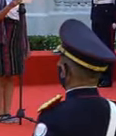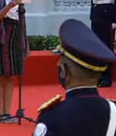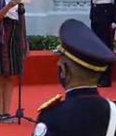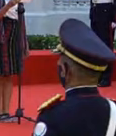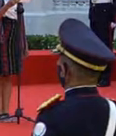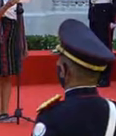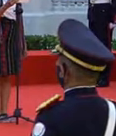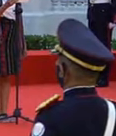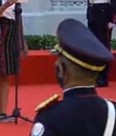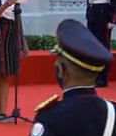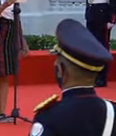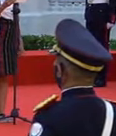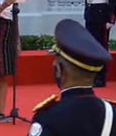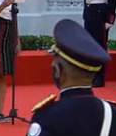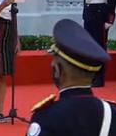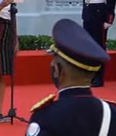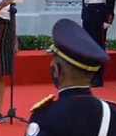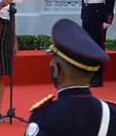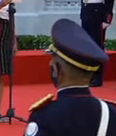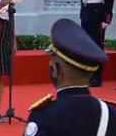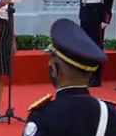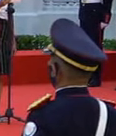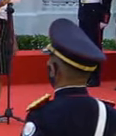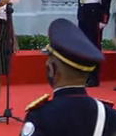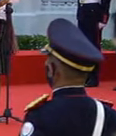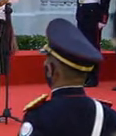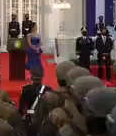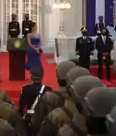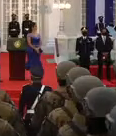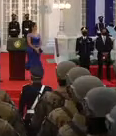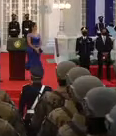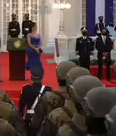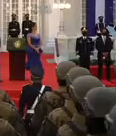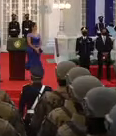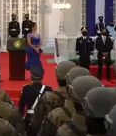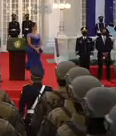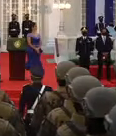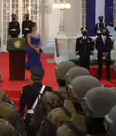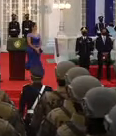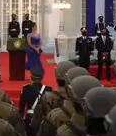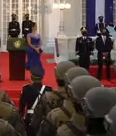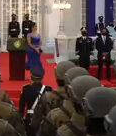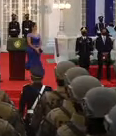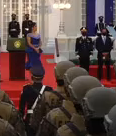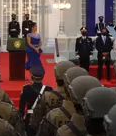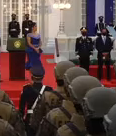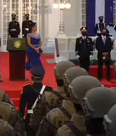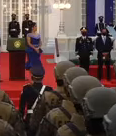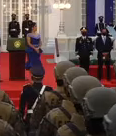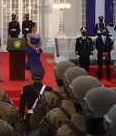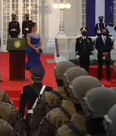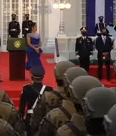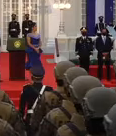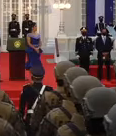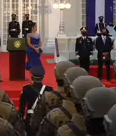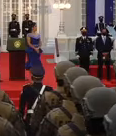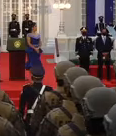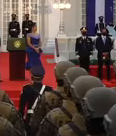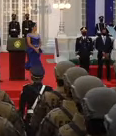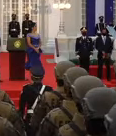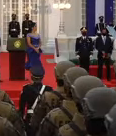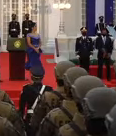Netastamigistalis net. Del charmanahuía, neutumatilis netechulpatía,